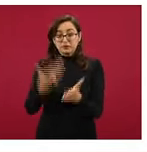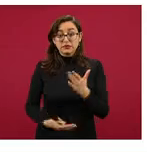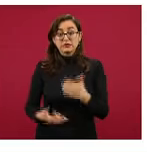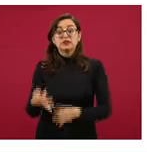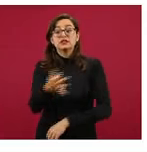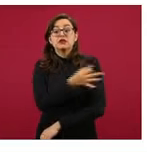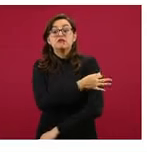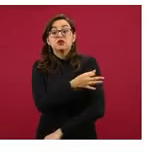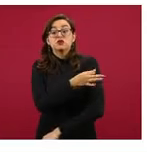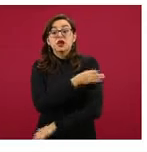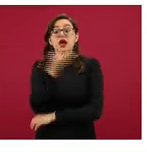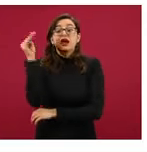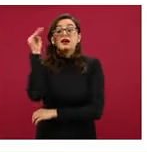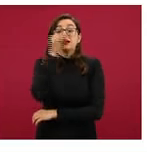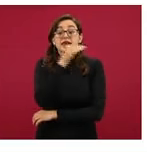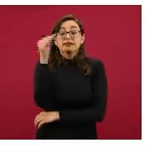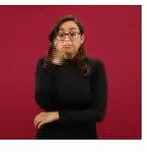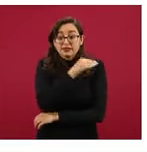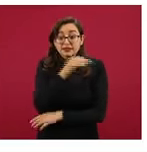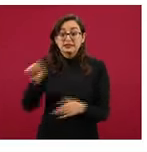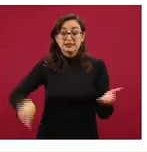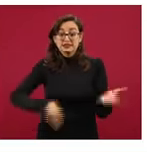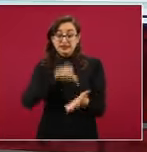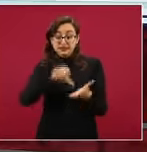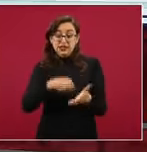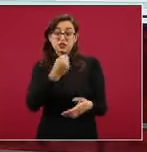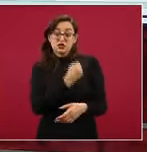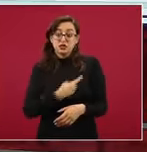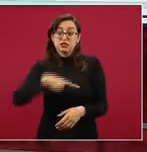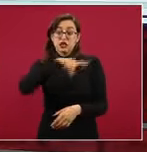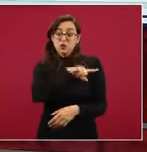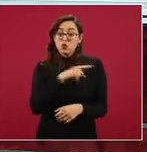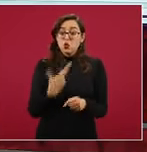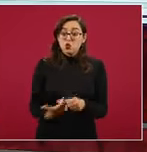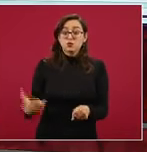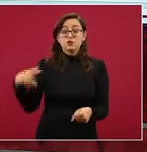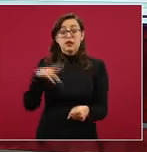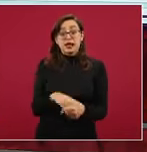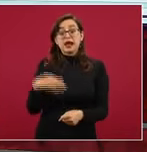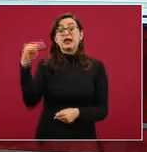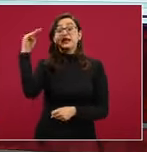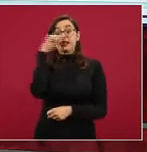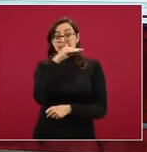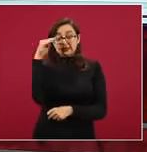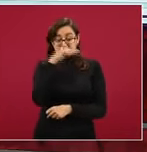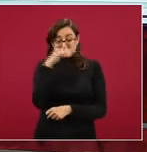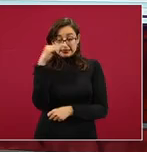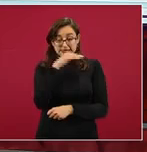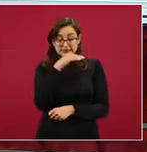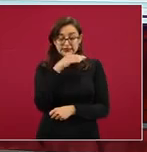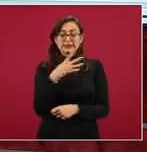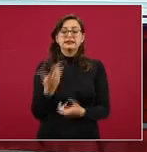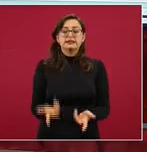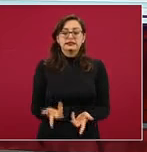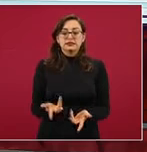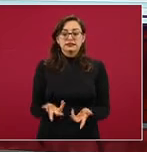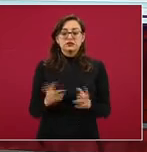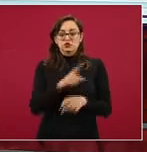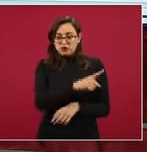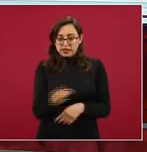gratis en su centro de salud, en su unidad de medicina familiar, es gratis, debe ser gratis. Es más, ya la